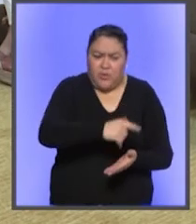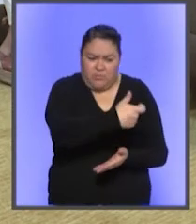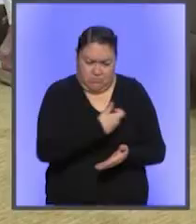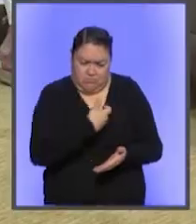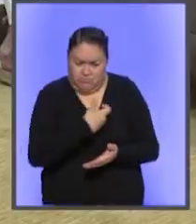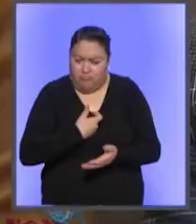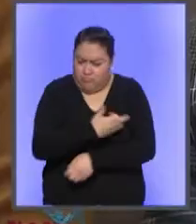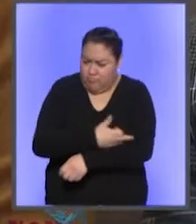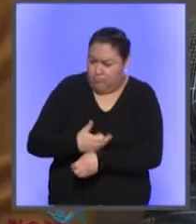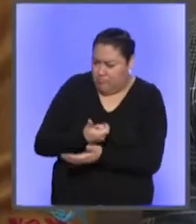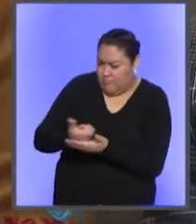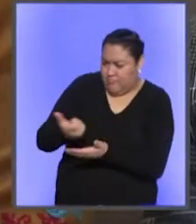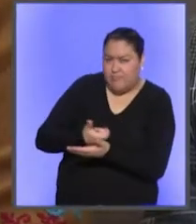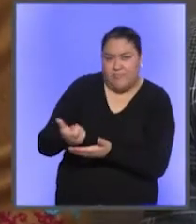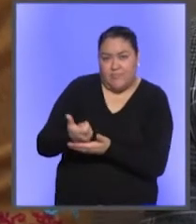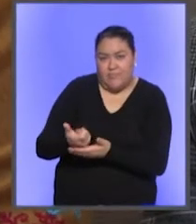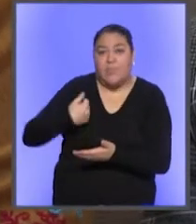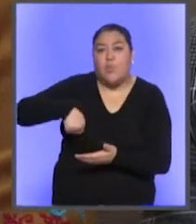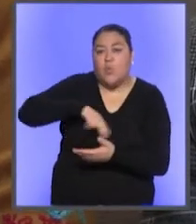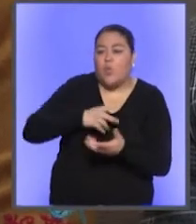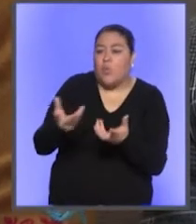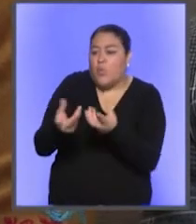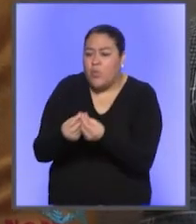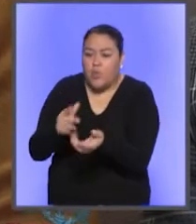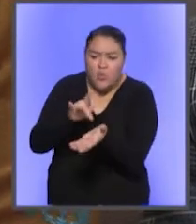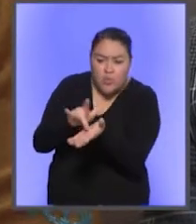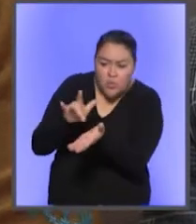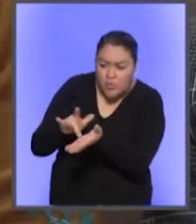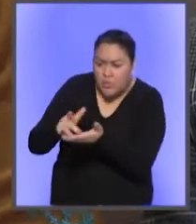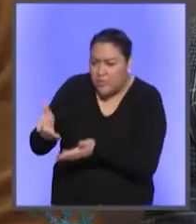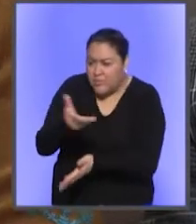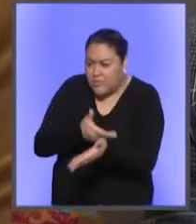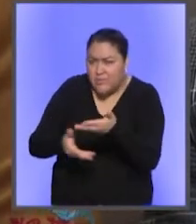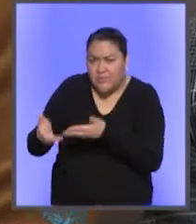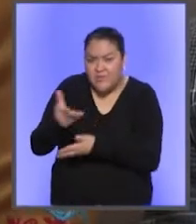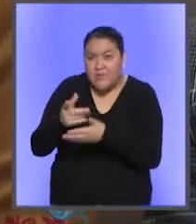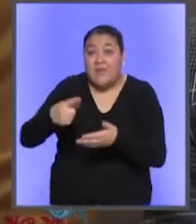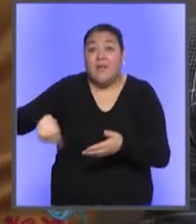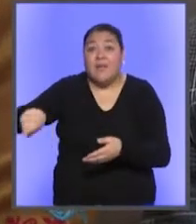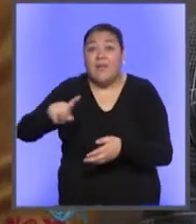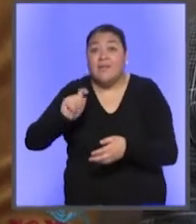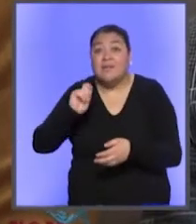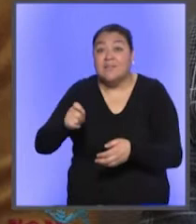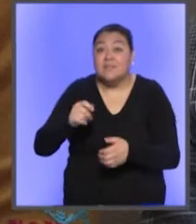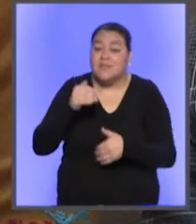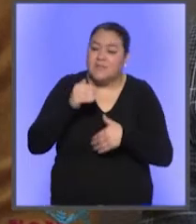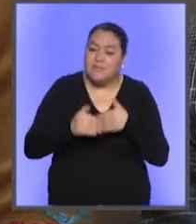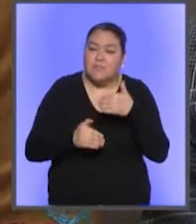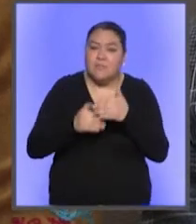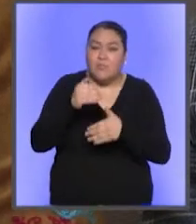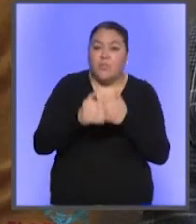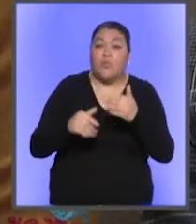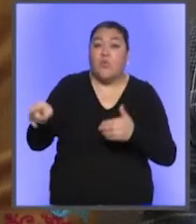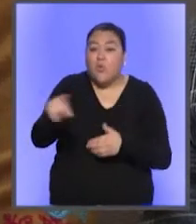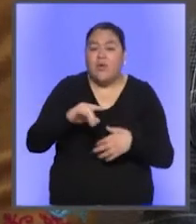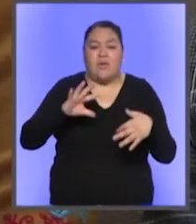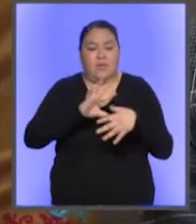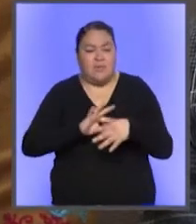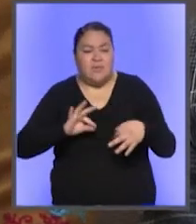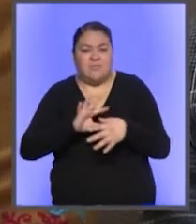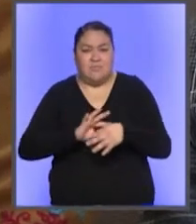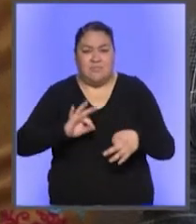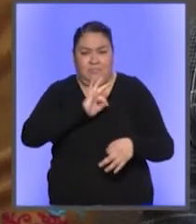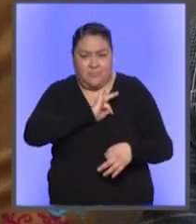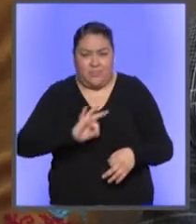económica y y bueno este trabajo que venimos haciendo con ellas nos ha permitido que vayamos avanzando que ellas nos